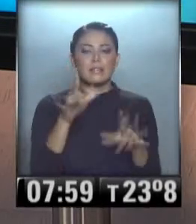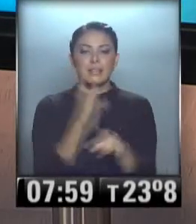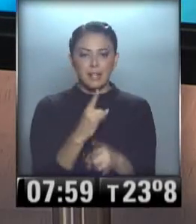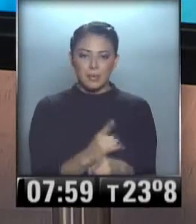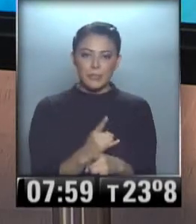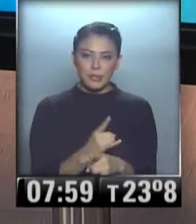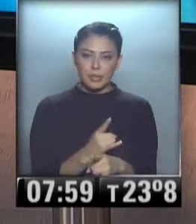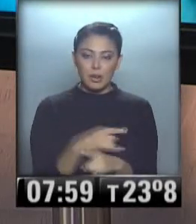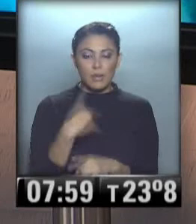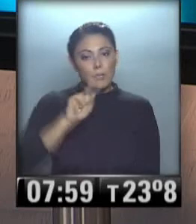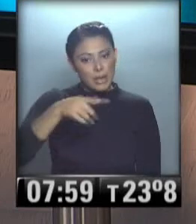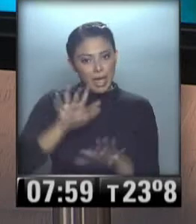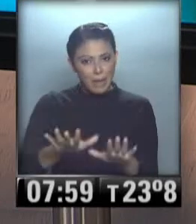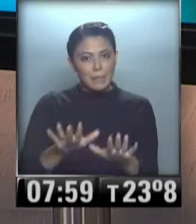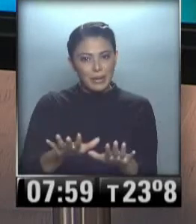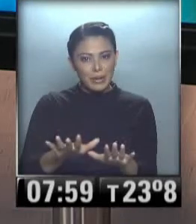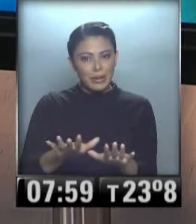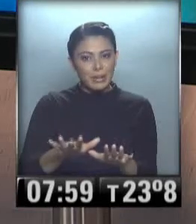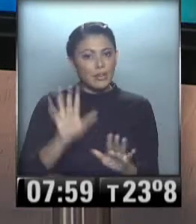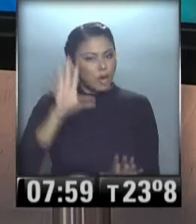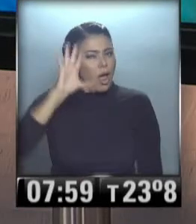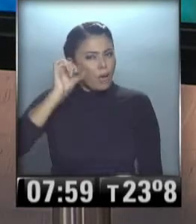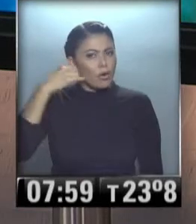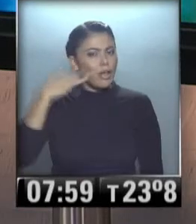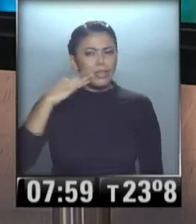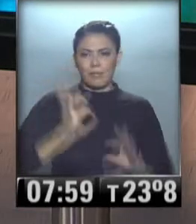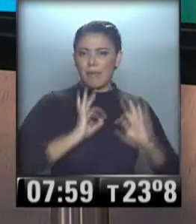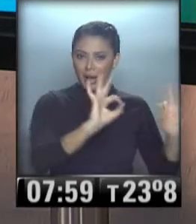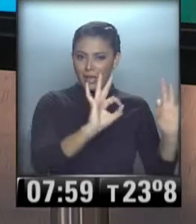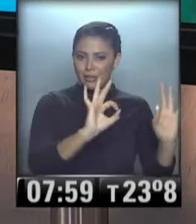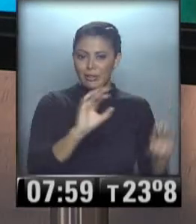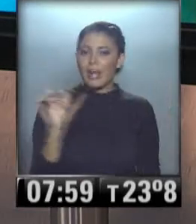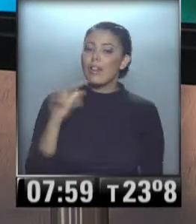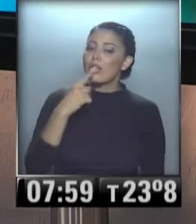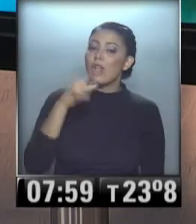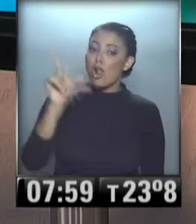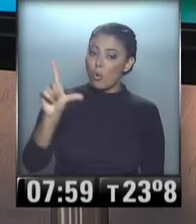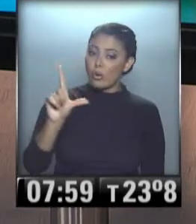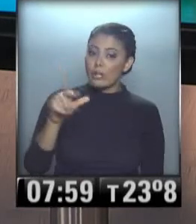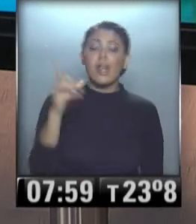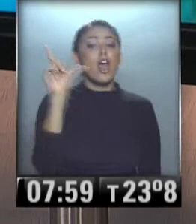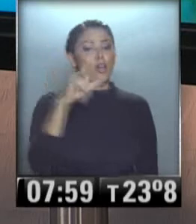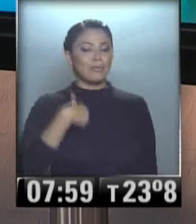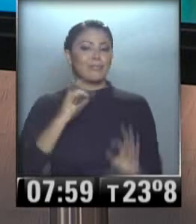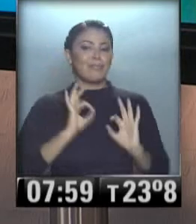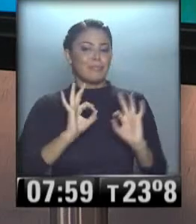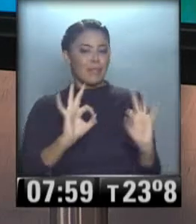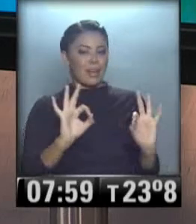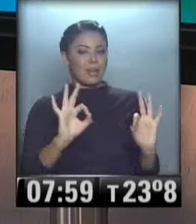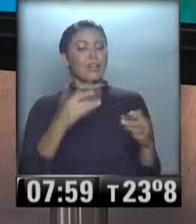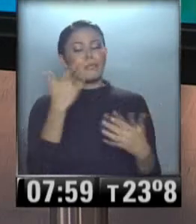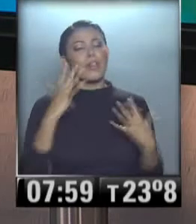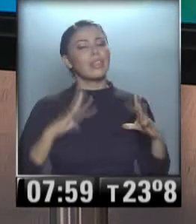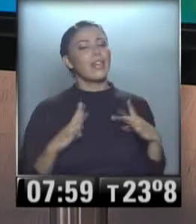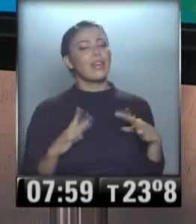fidelidad. Te esperamos mañana. Me acuerdo que me tengo que ir de vacaciones, Claudio. ¿A partir del lunes? A partir del lunes, voy a descansar un poco. Ya